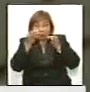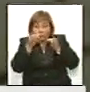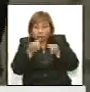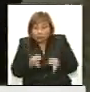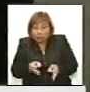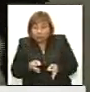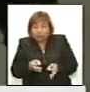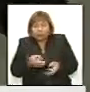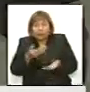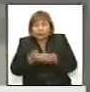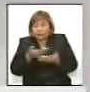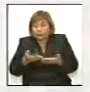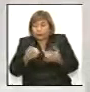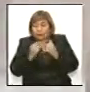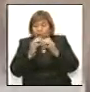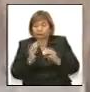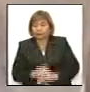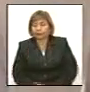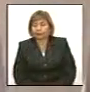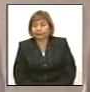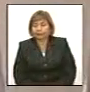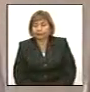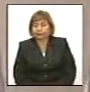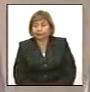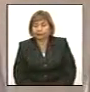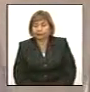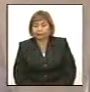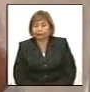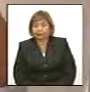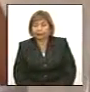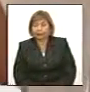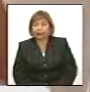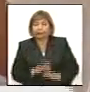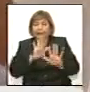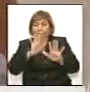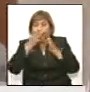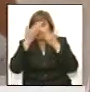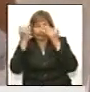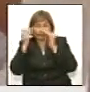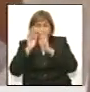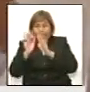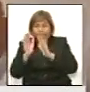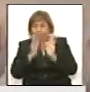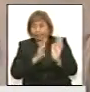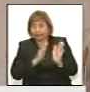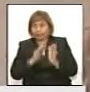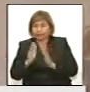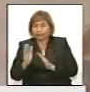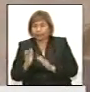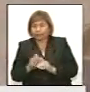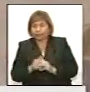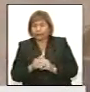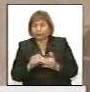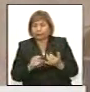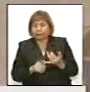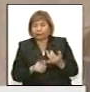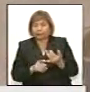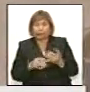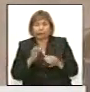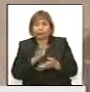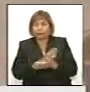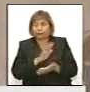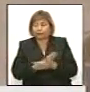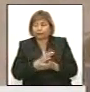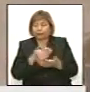adecuadamente en cuestión de días. Yo lo que quiero preguntarles es, olvídense un ratito del procedimiento, olvídense del formato,